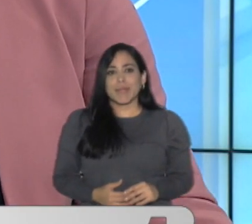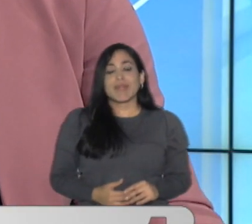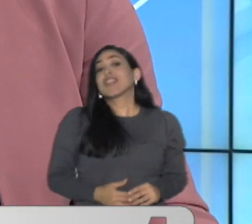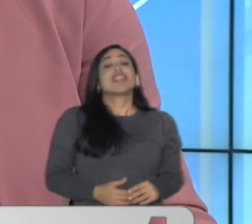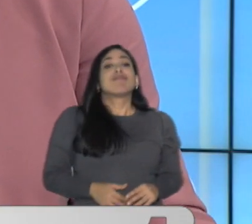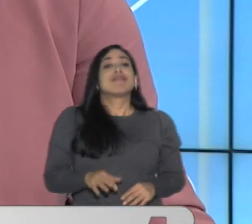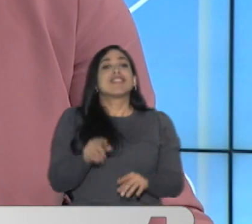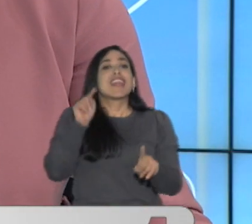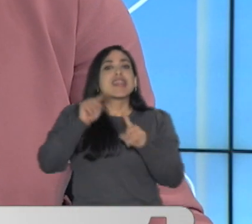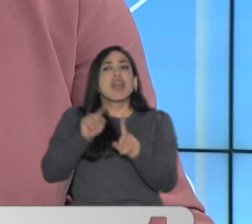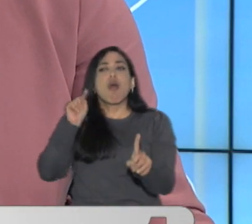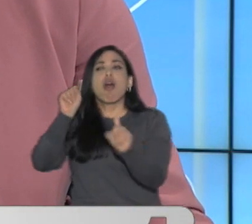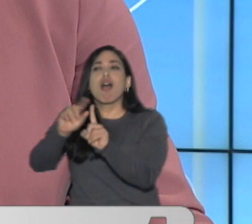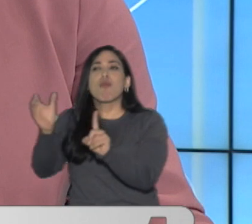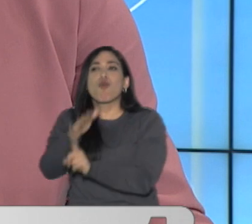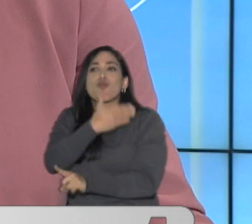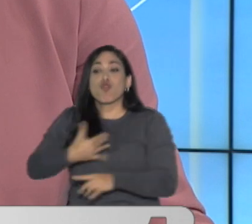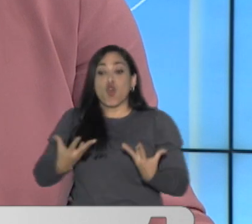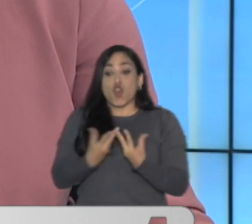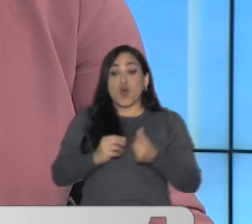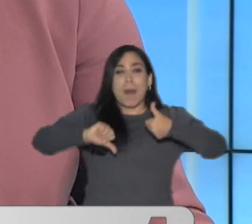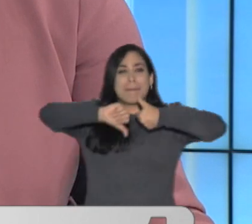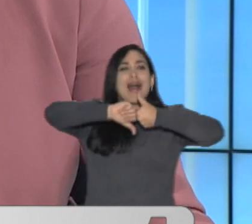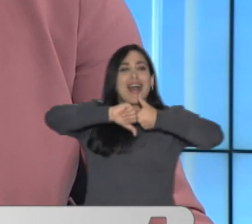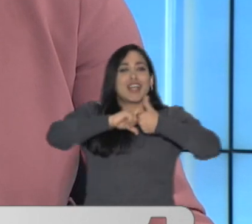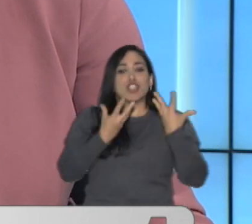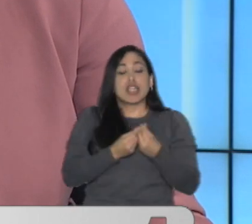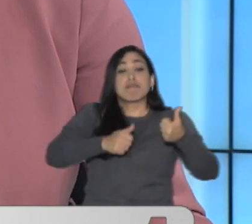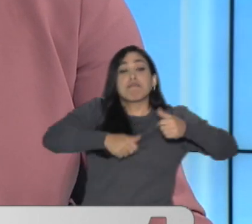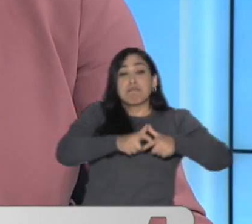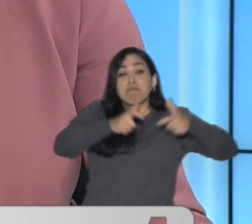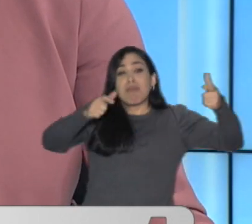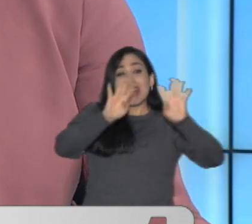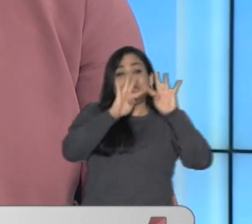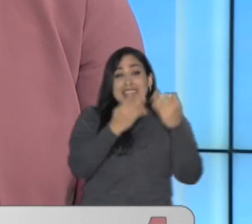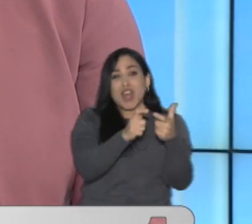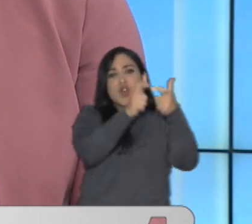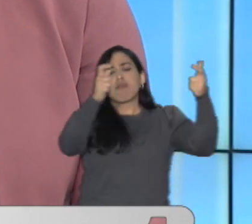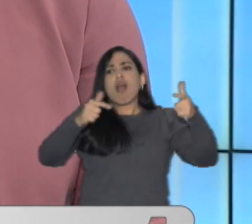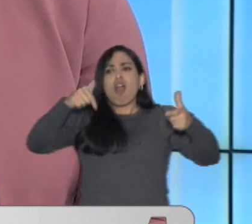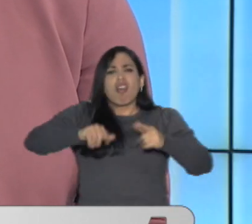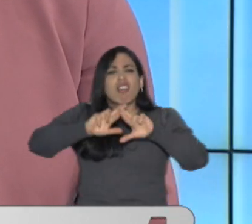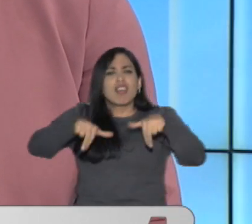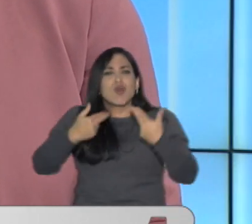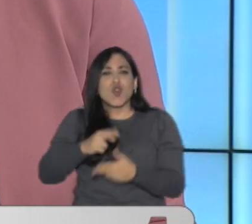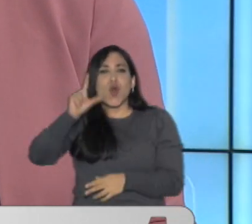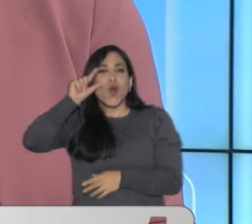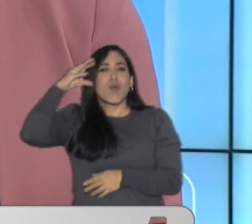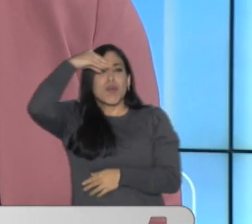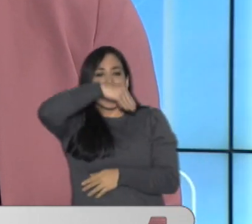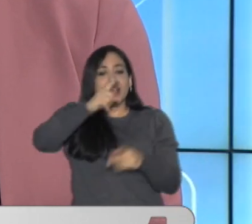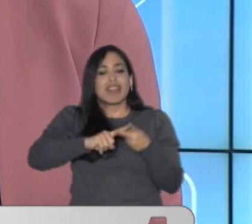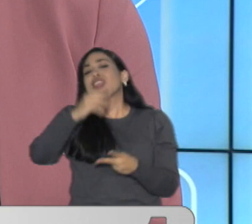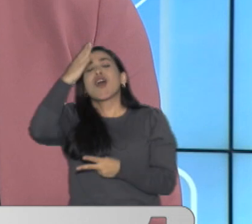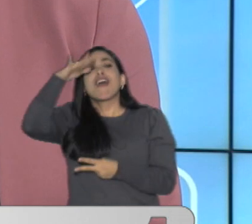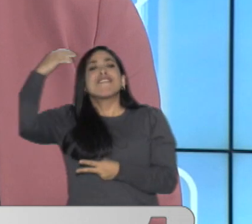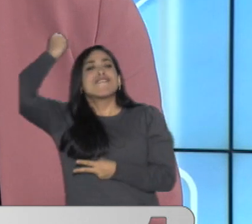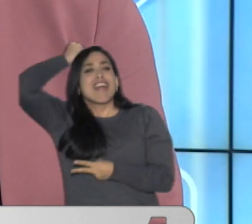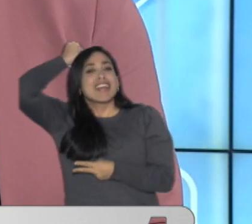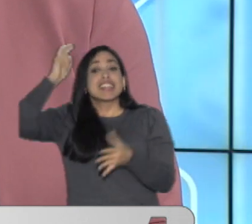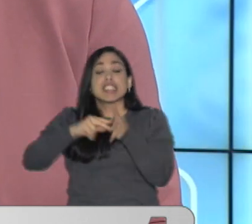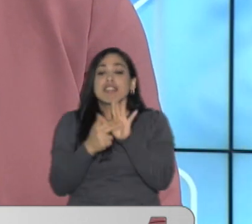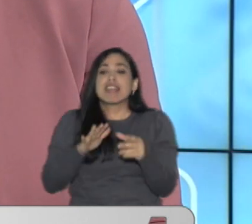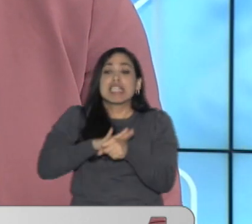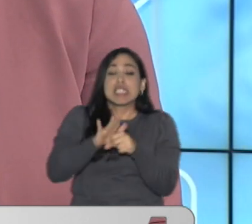En la ruta presidencial, la bancada del Pacto Histórico con mayoría en el Senado se reúne hoy con Gustavo Petro y Francia Márquez en medio de